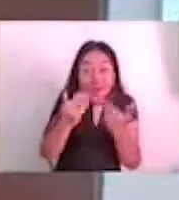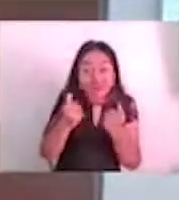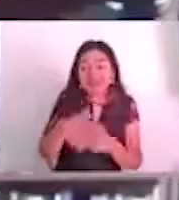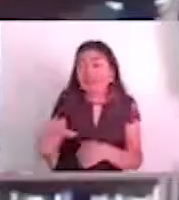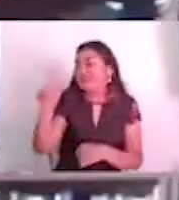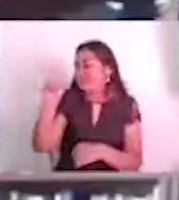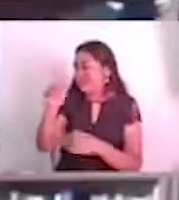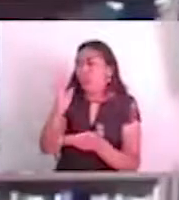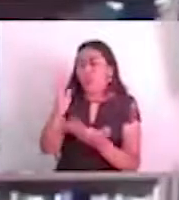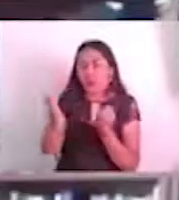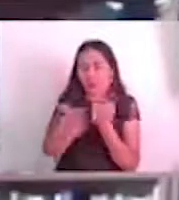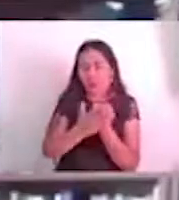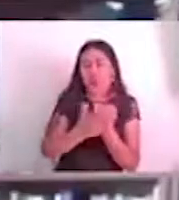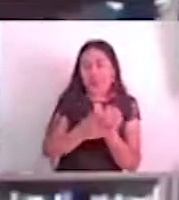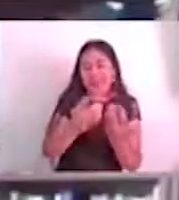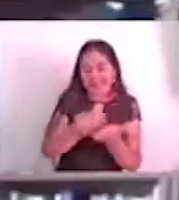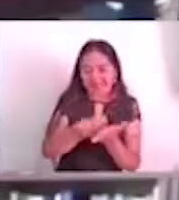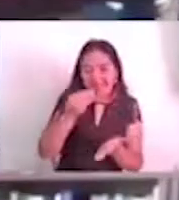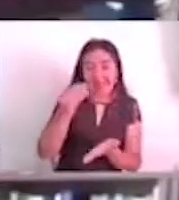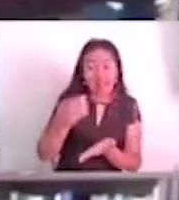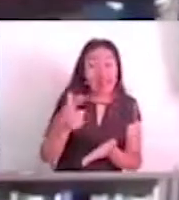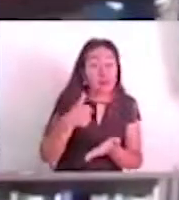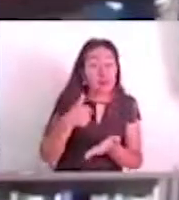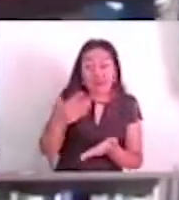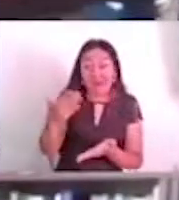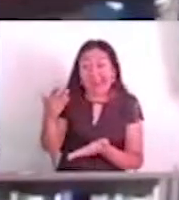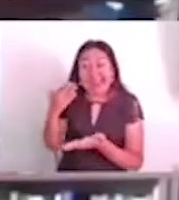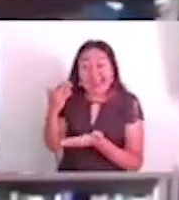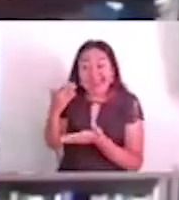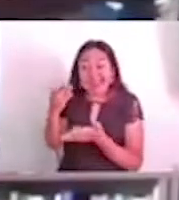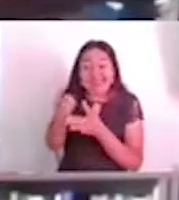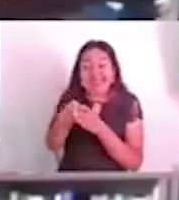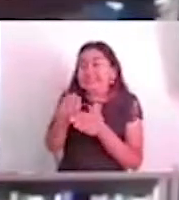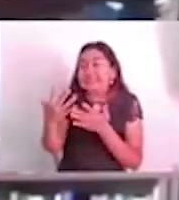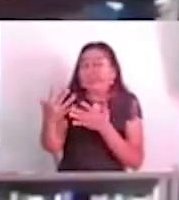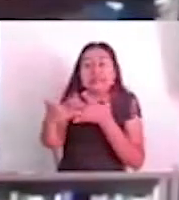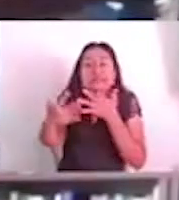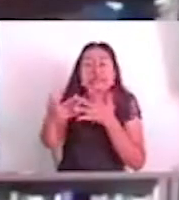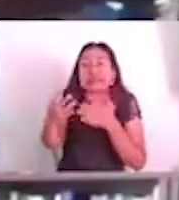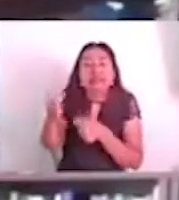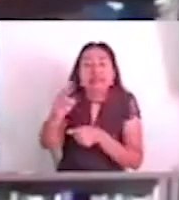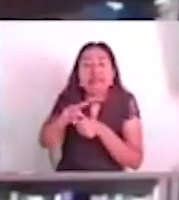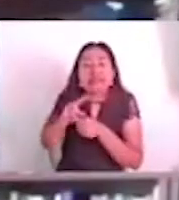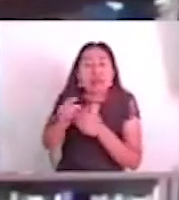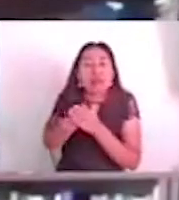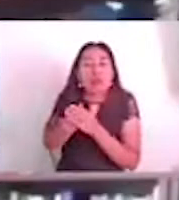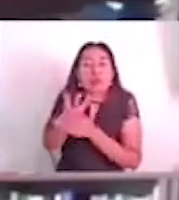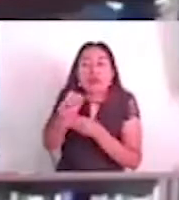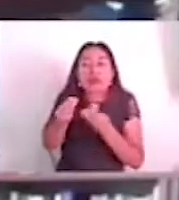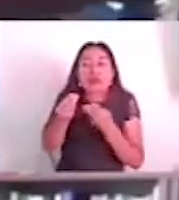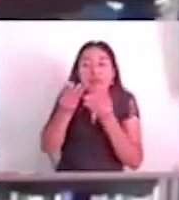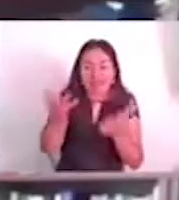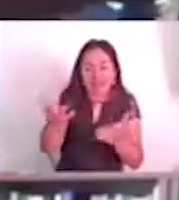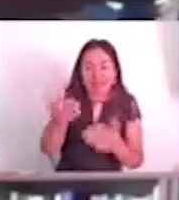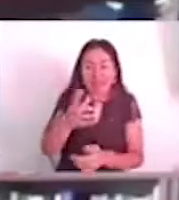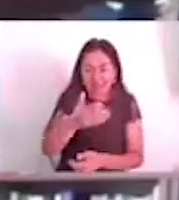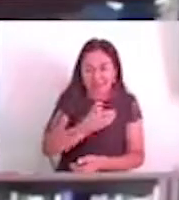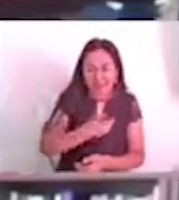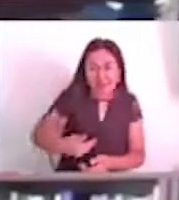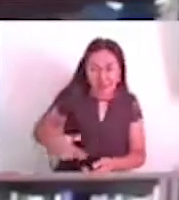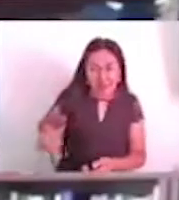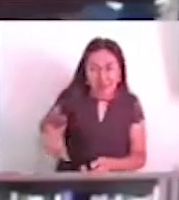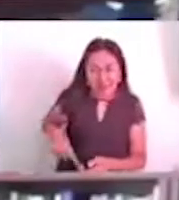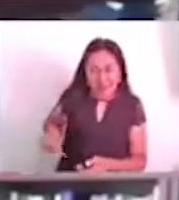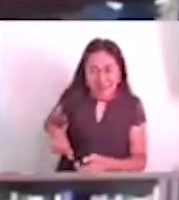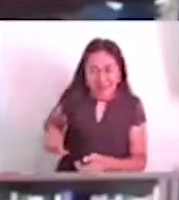No, lo tendrás. Es una edición que acaba de salir hace 15 días, y el gobierno del estado le gustó el libro, bueno, no porque lo haya